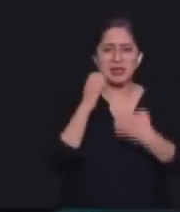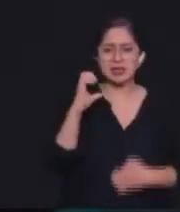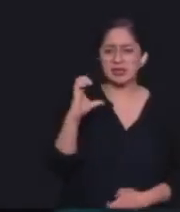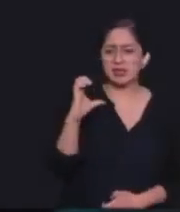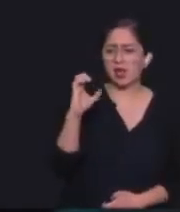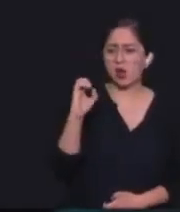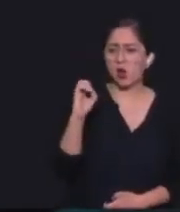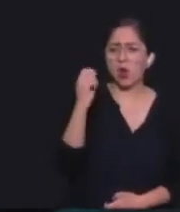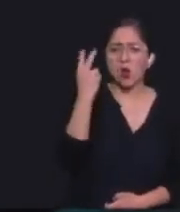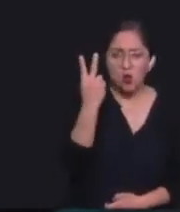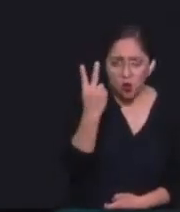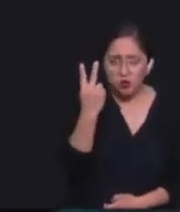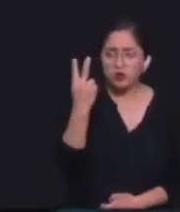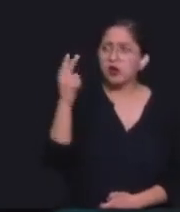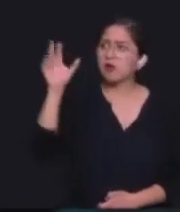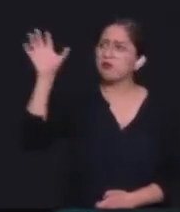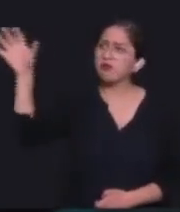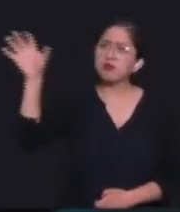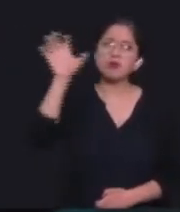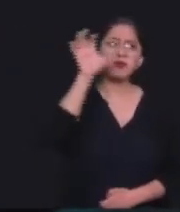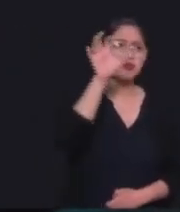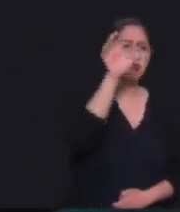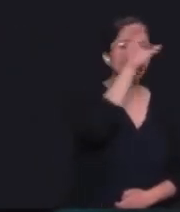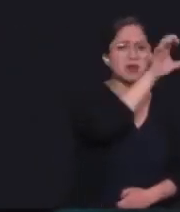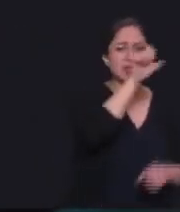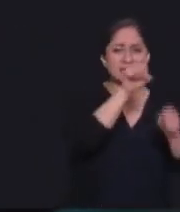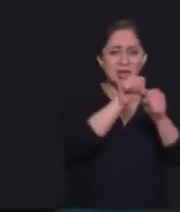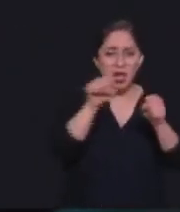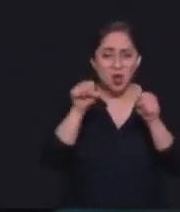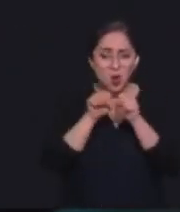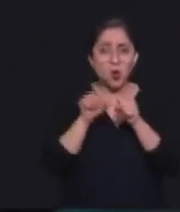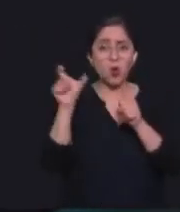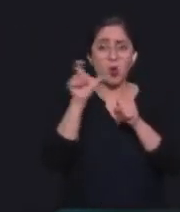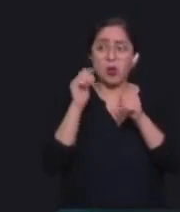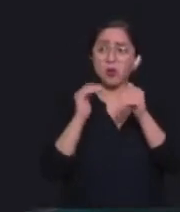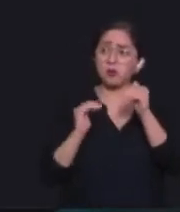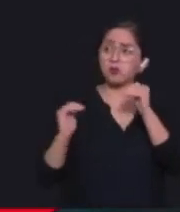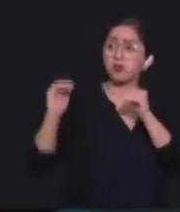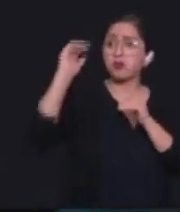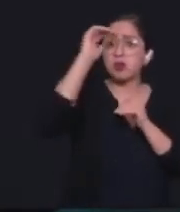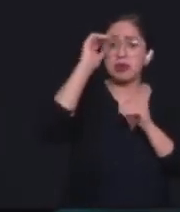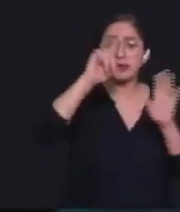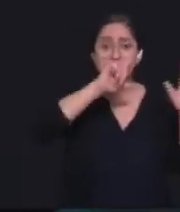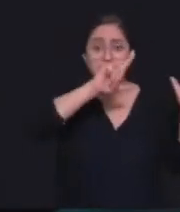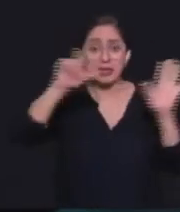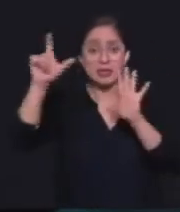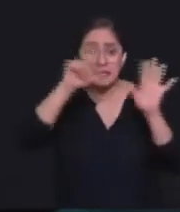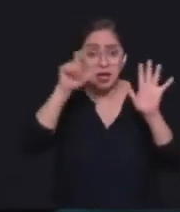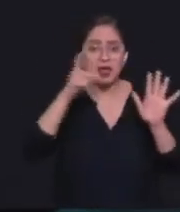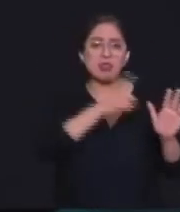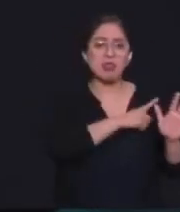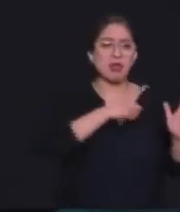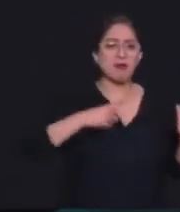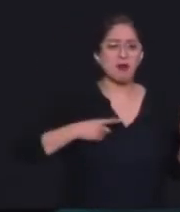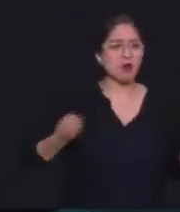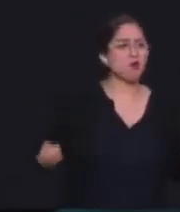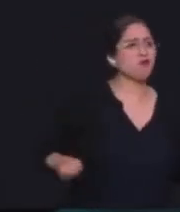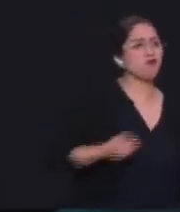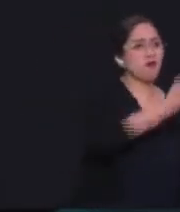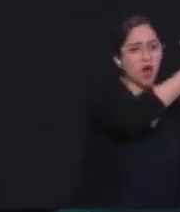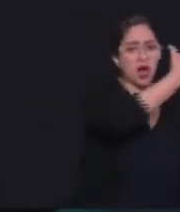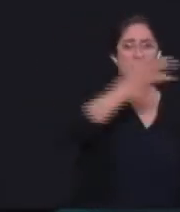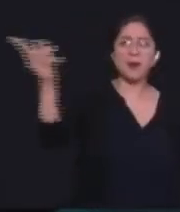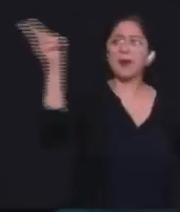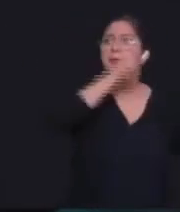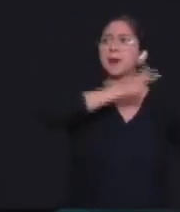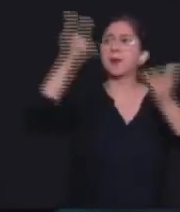detectores de CO2, pónganlos en cada aula, pónganles la alarma y cuando rebasen 700 partes por millón, todos para afuera y a ventilar esa